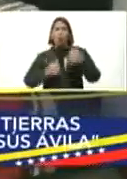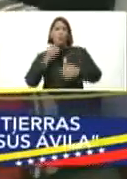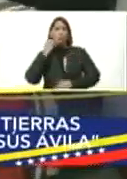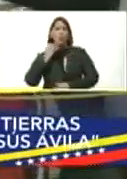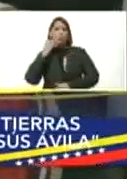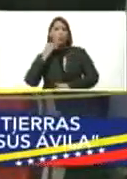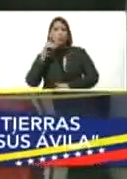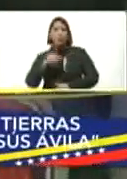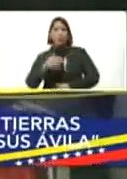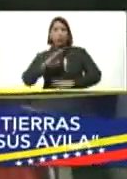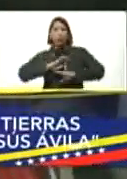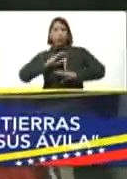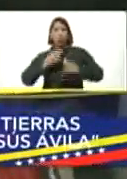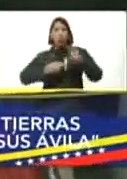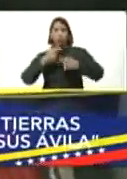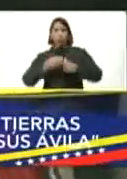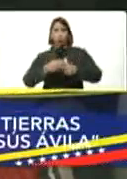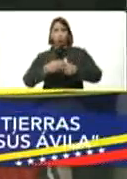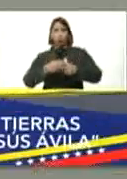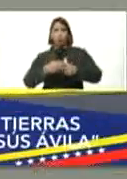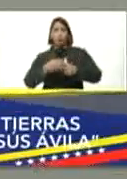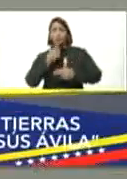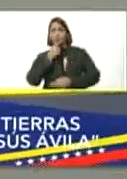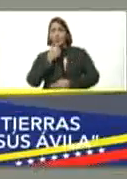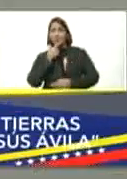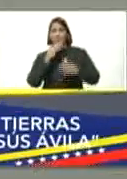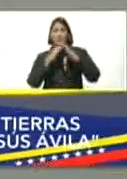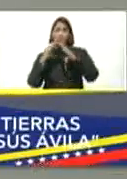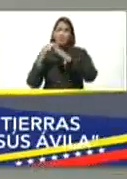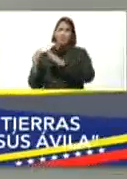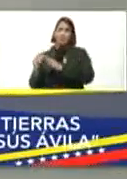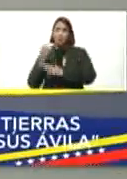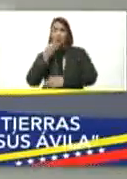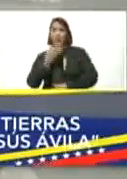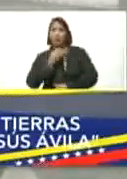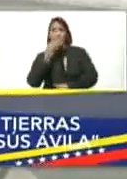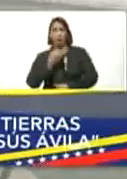de autoconstrucción de estas hermosas viviendas. Buenas tardes,